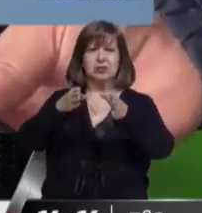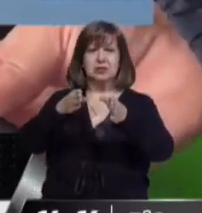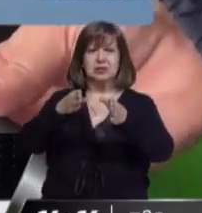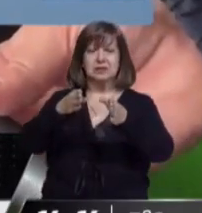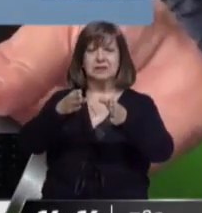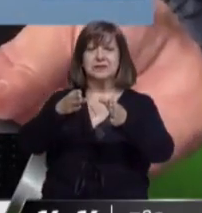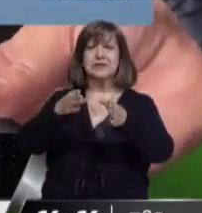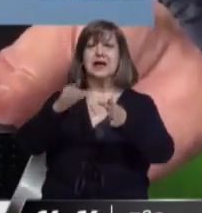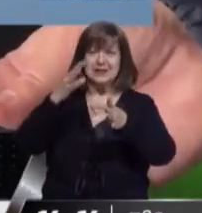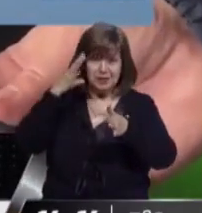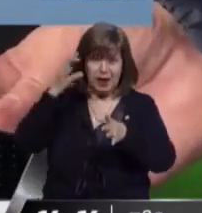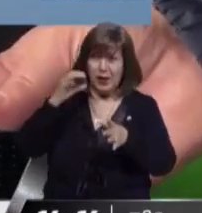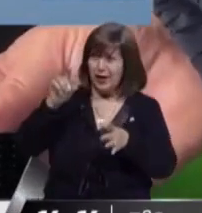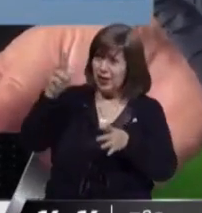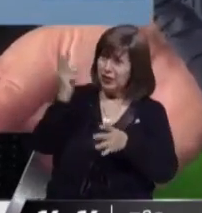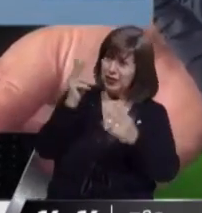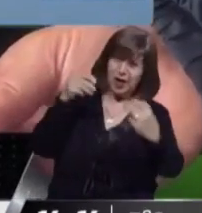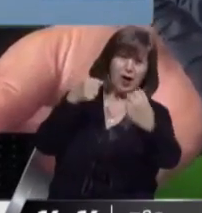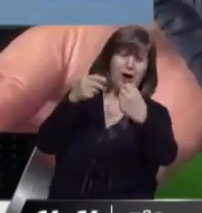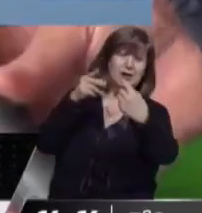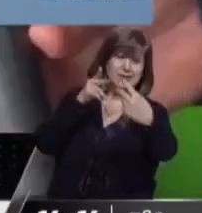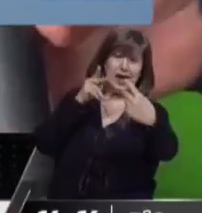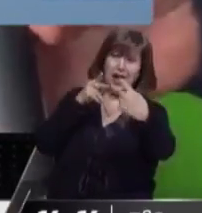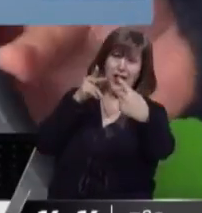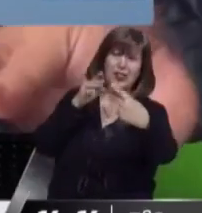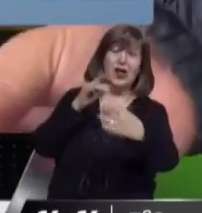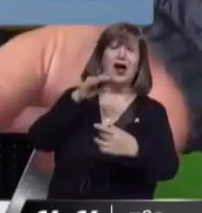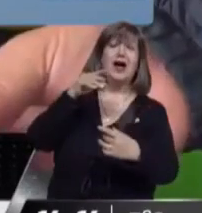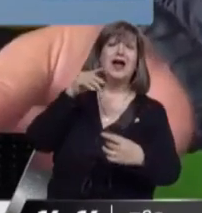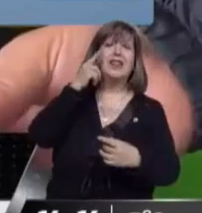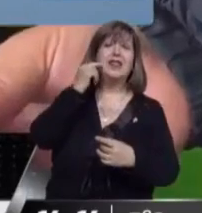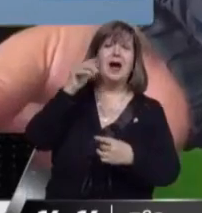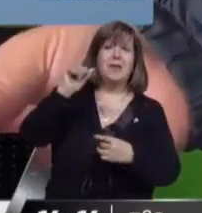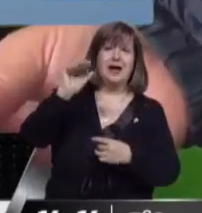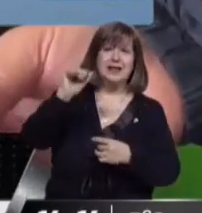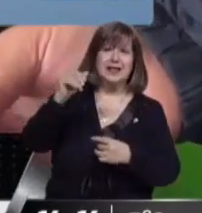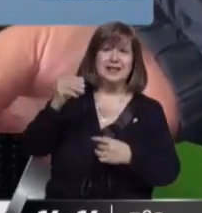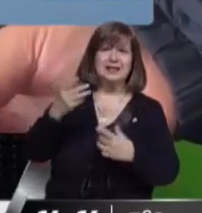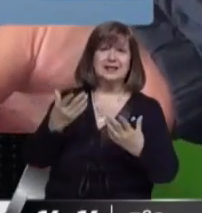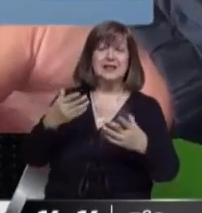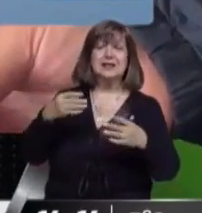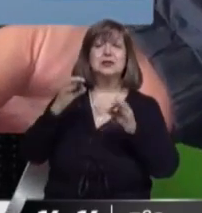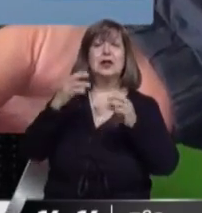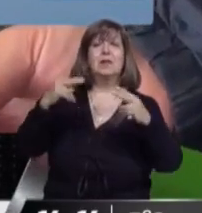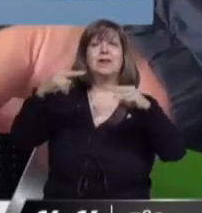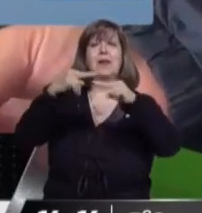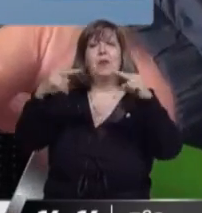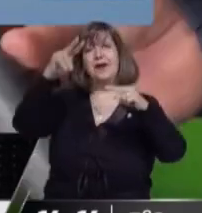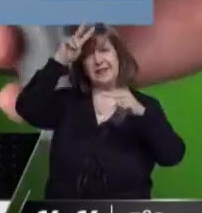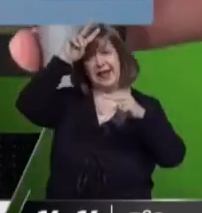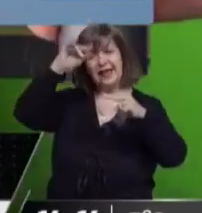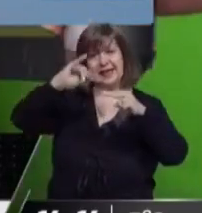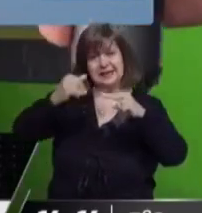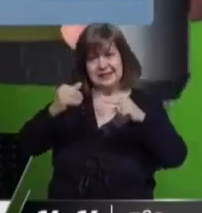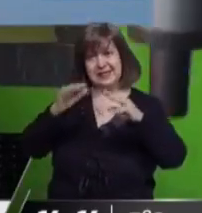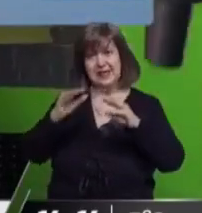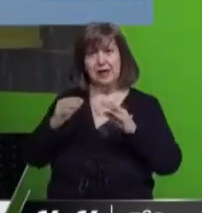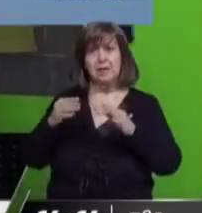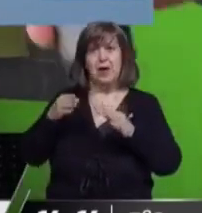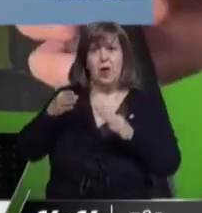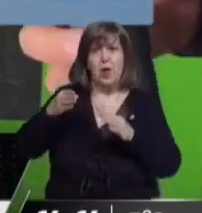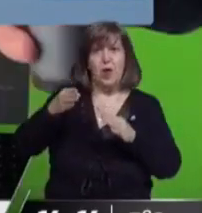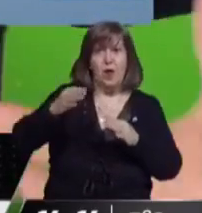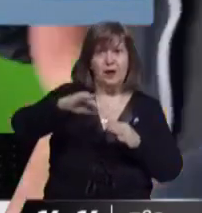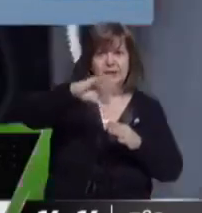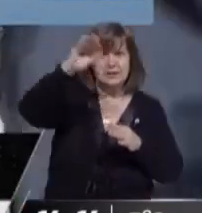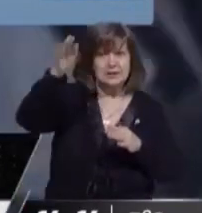con encontramos el día martes que también estamos con é AC que llevamos H puente de Claro pero llegar hasta acá es mejor porque